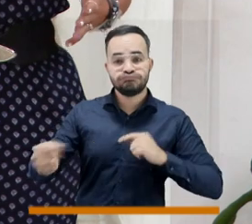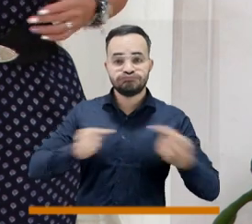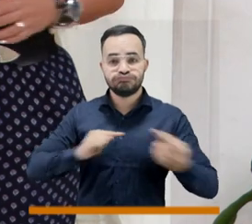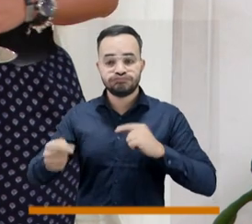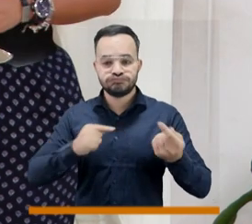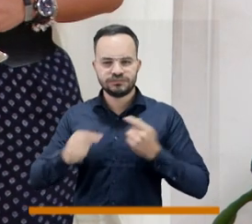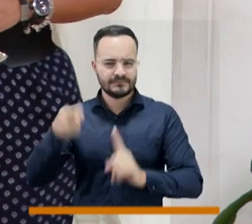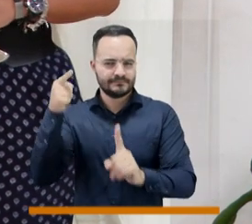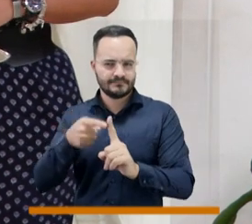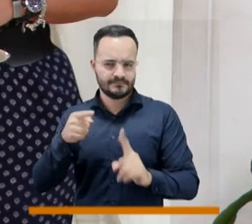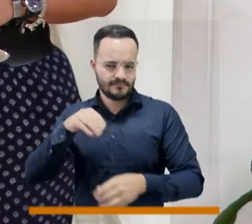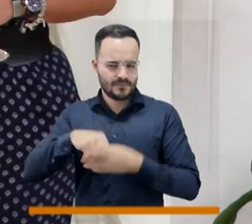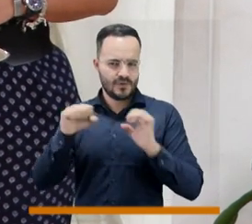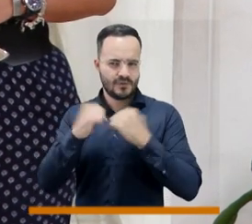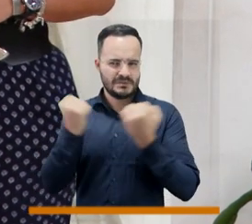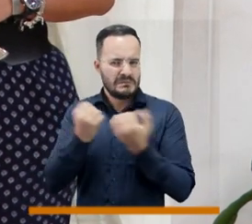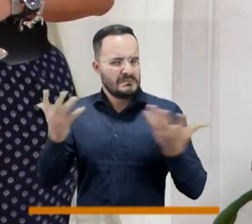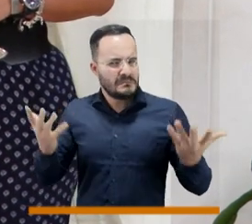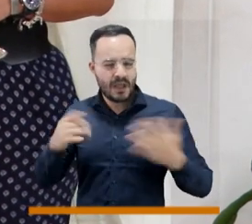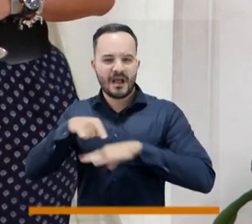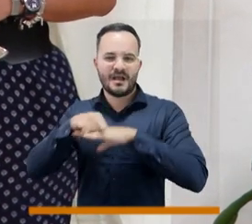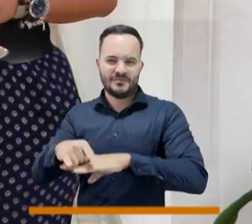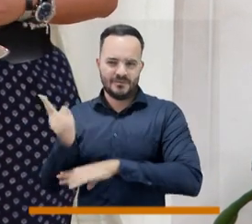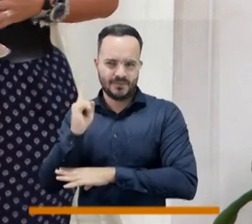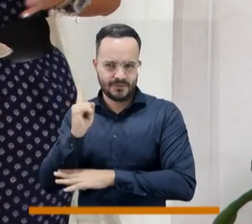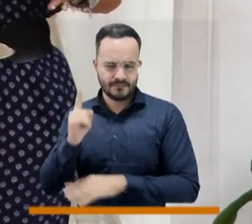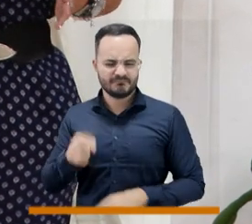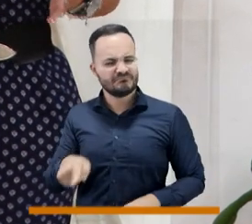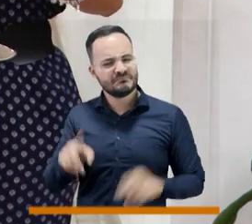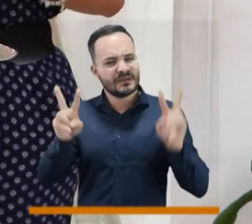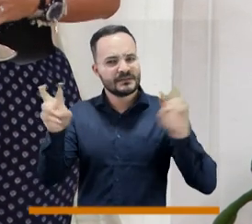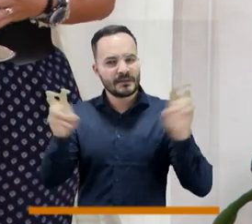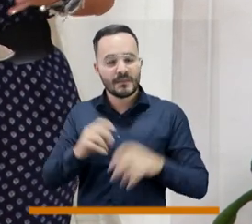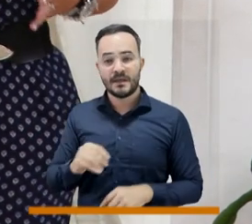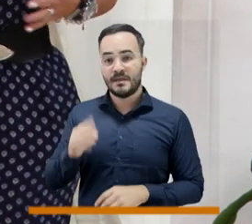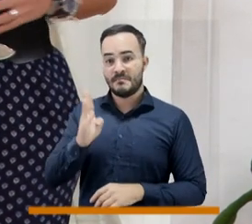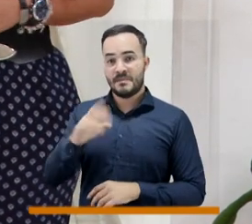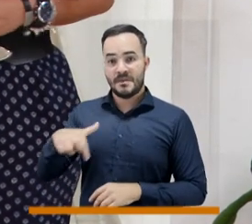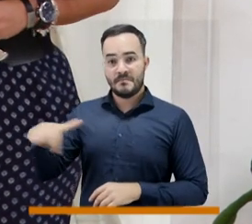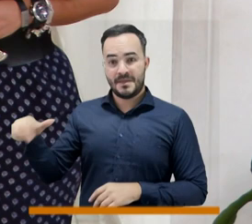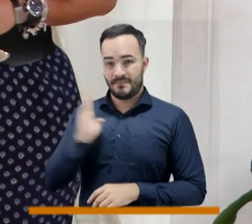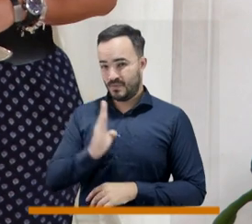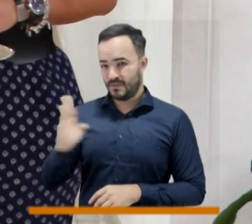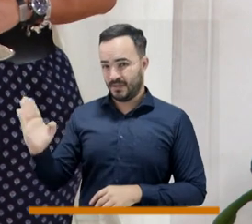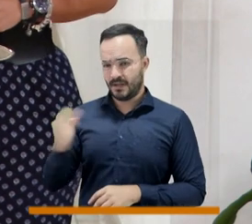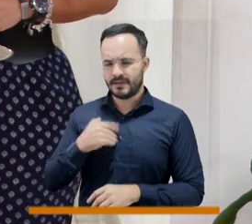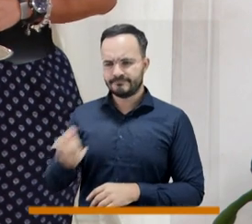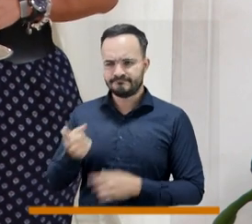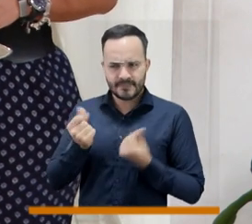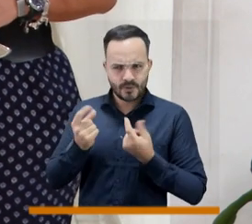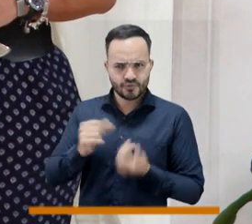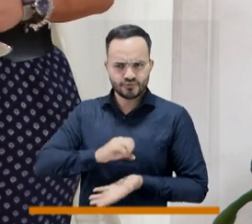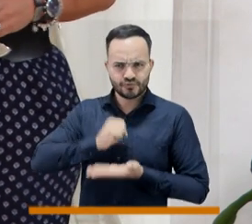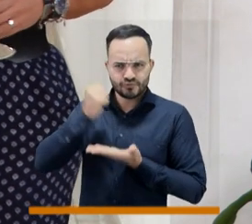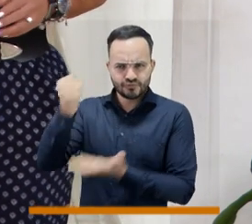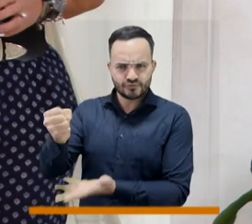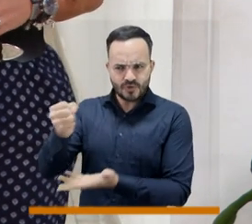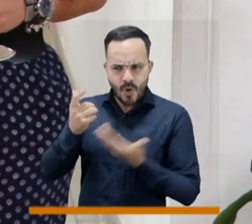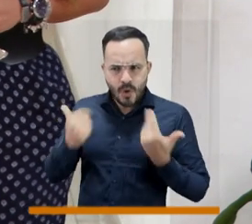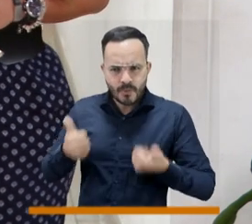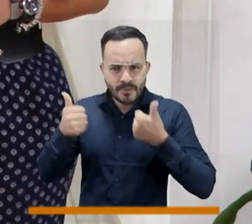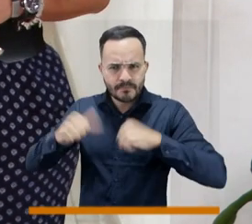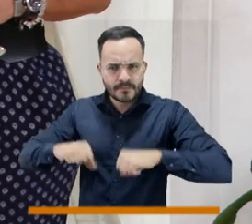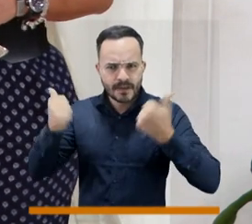Un debate de control político se realizó en el Concejo de Medellín sobre el manejo de los recursos y servicios de la Biblioteca Pública Piloto.